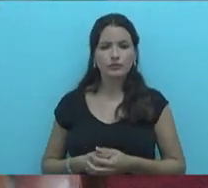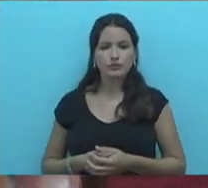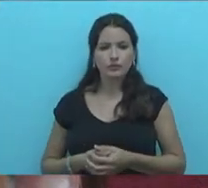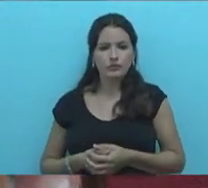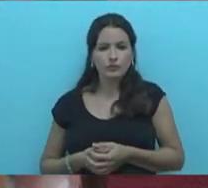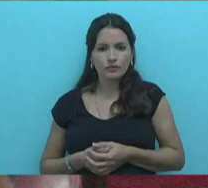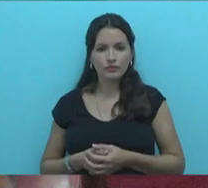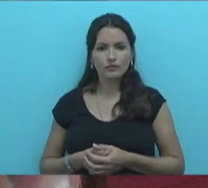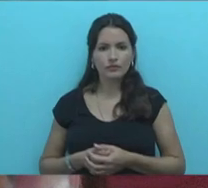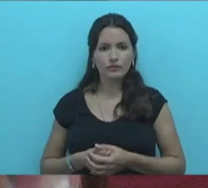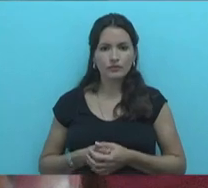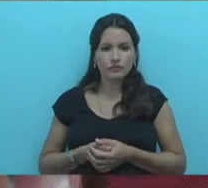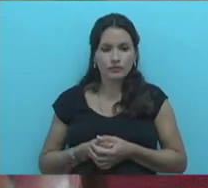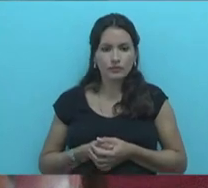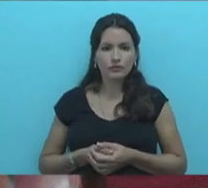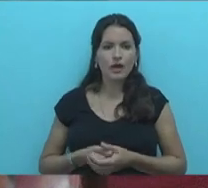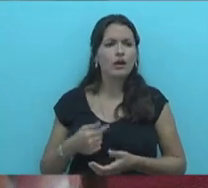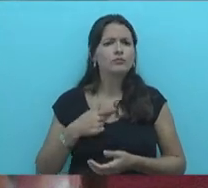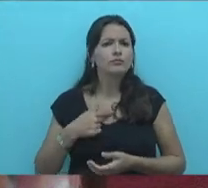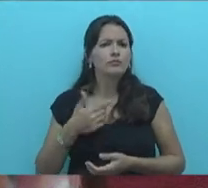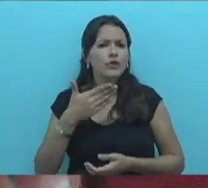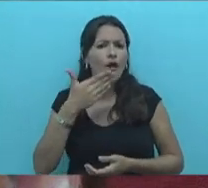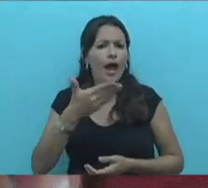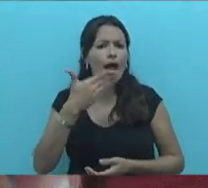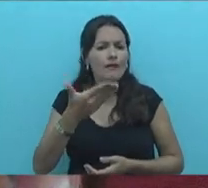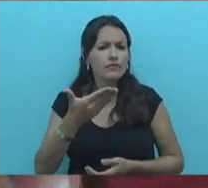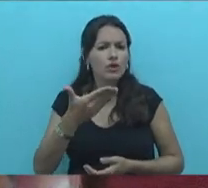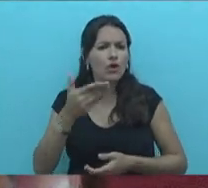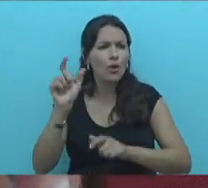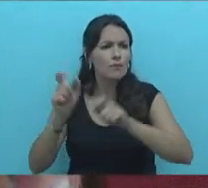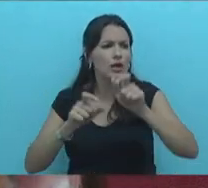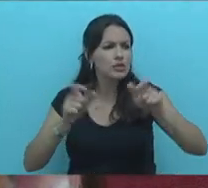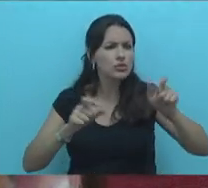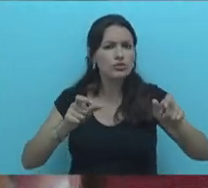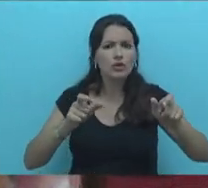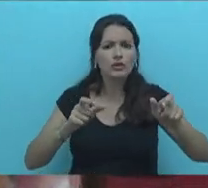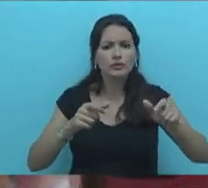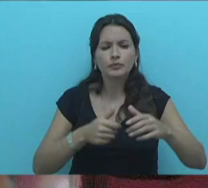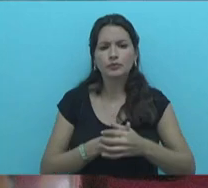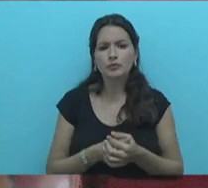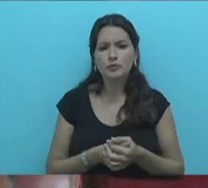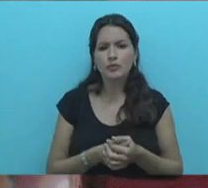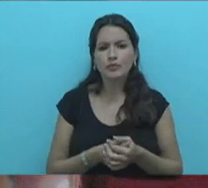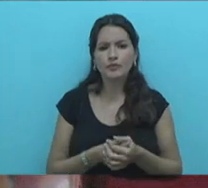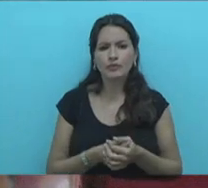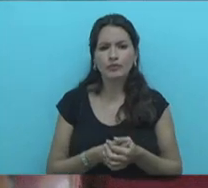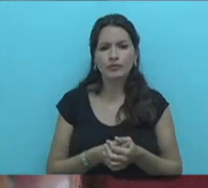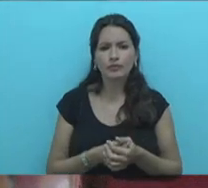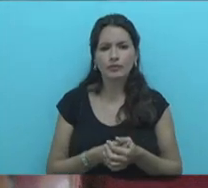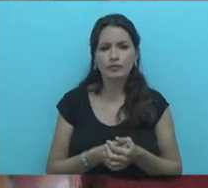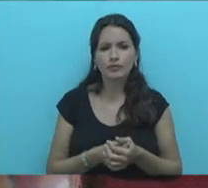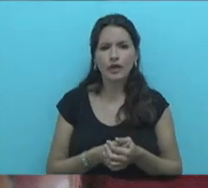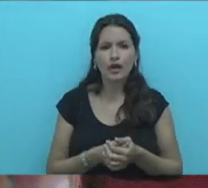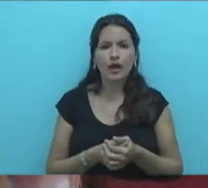la dependencia de un imperio, esto estará de más. Pero para los que